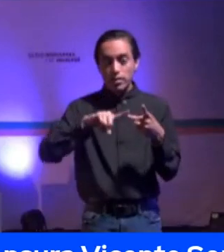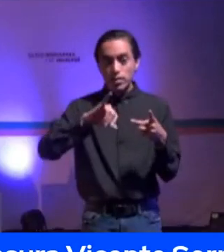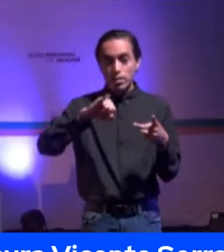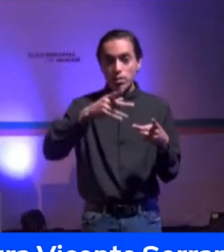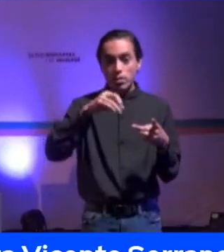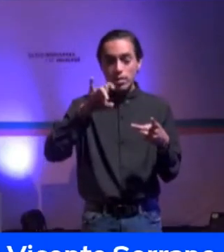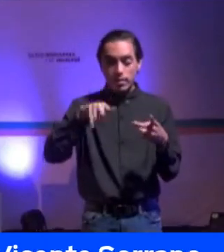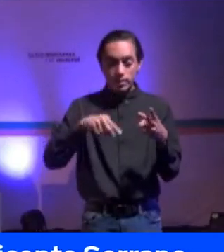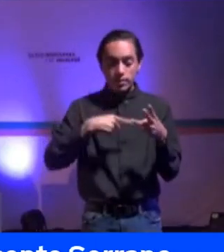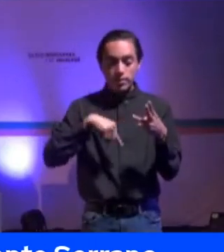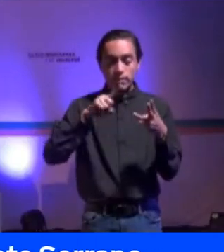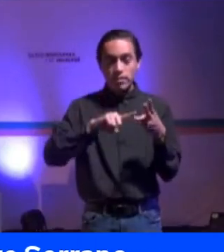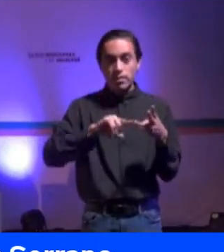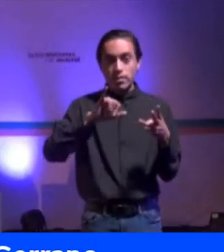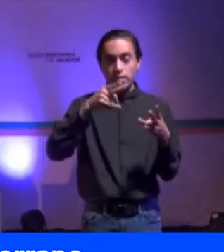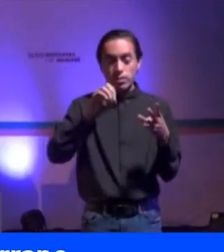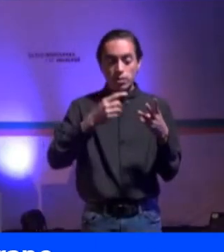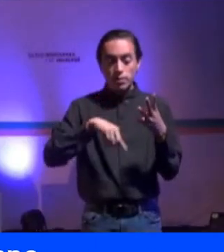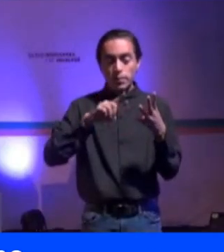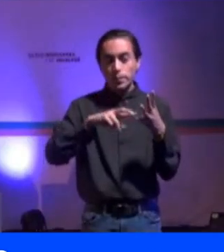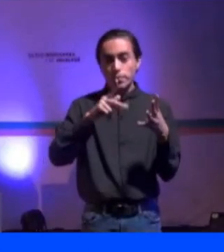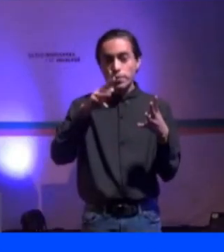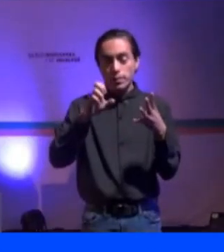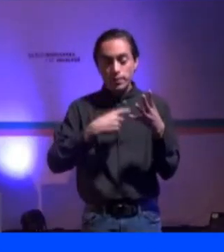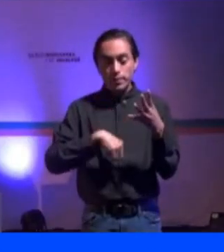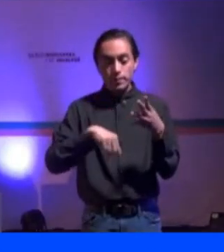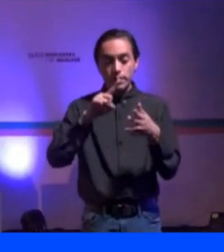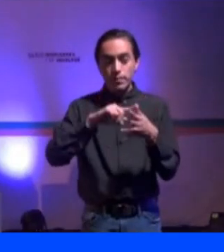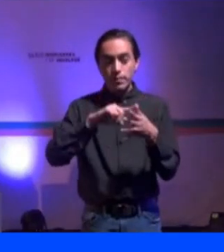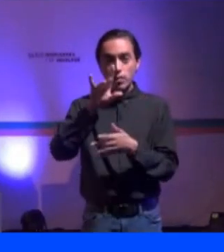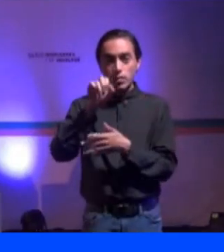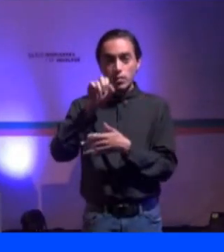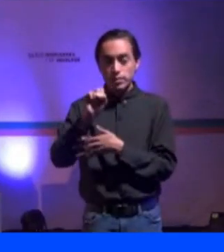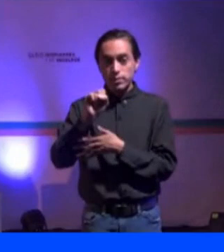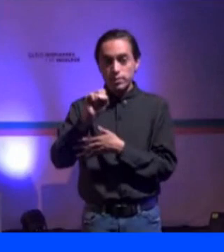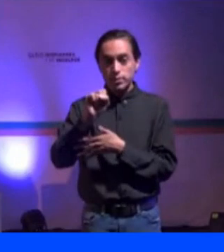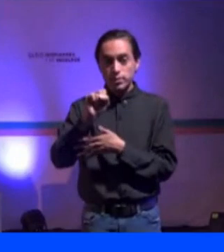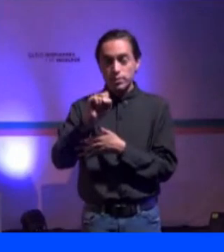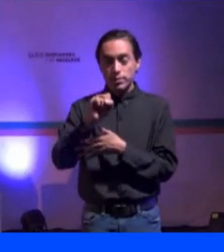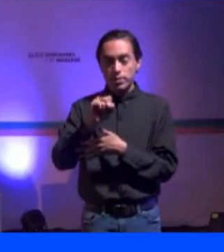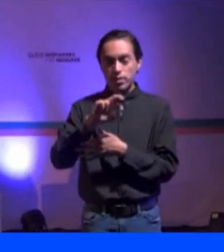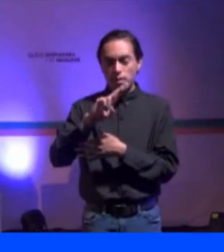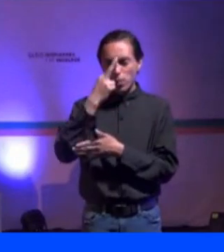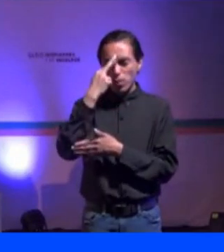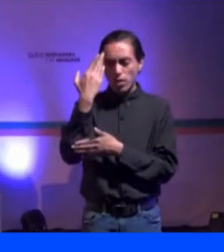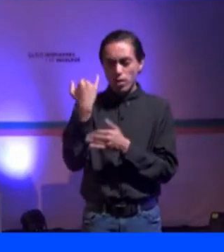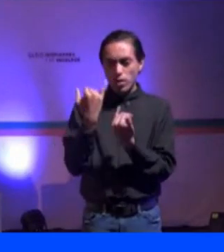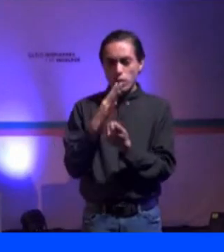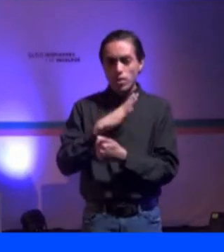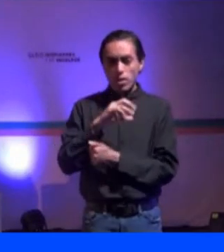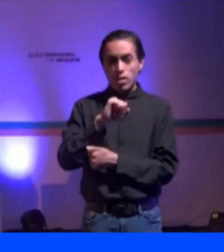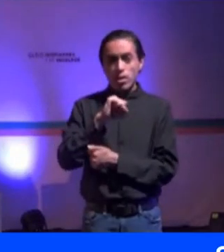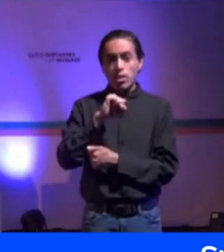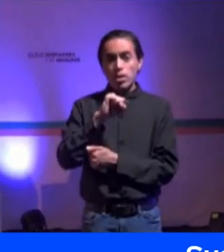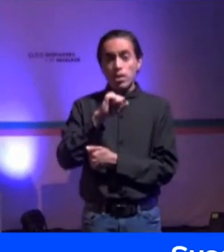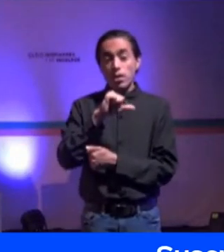está Ciro, está Pepe Cárdenas, está Ruiz Gili, estaba Azucena